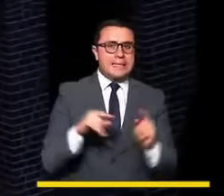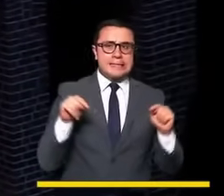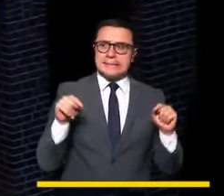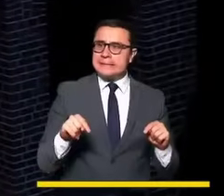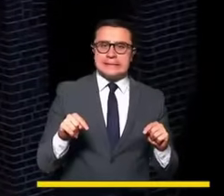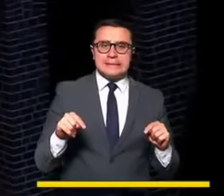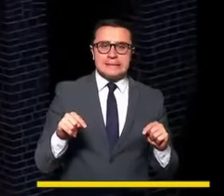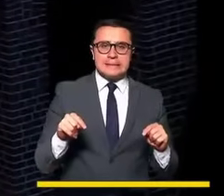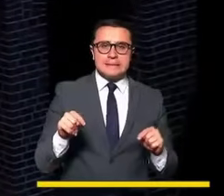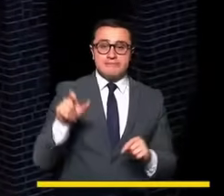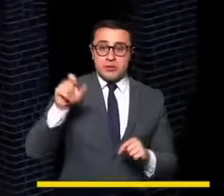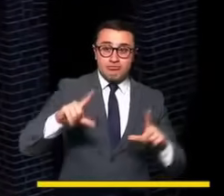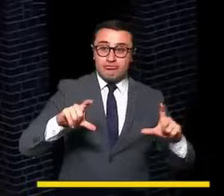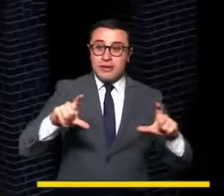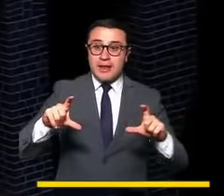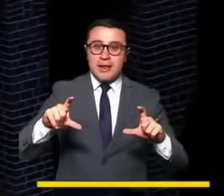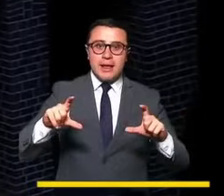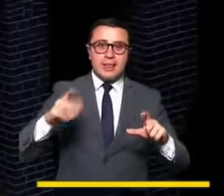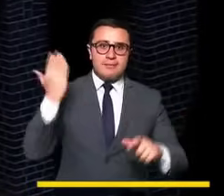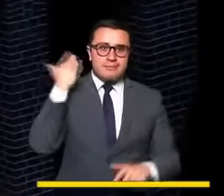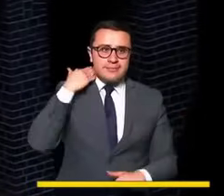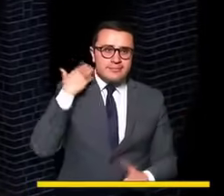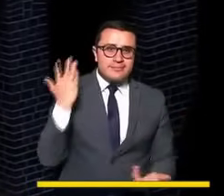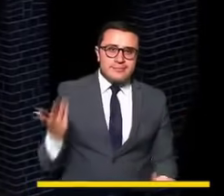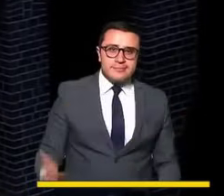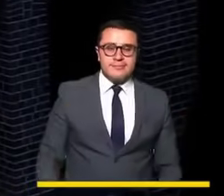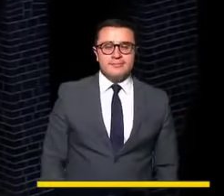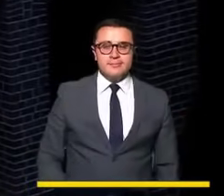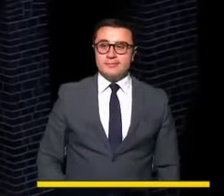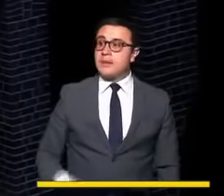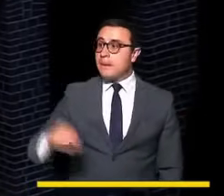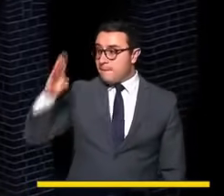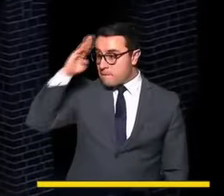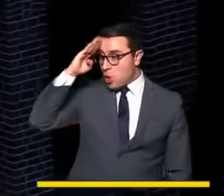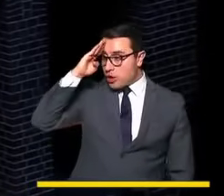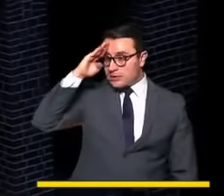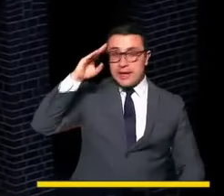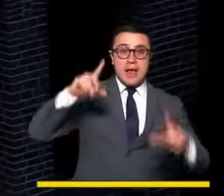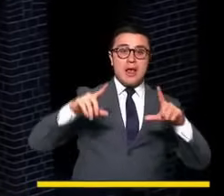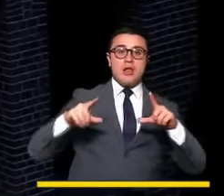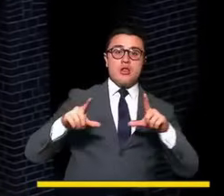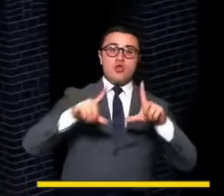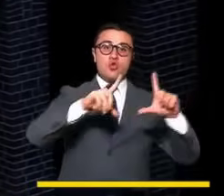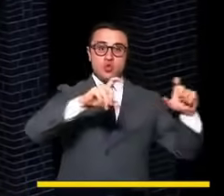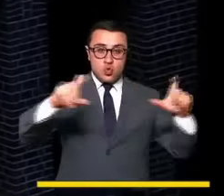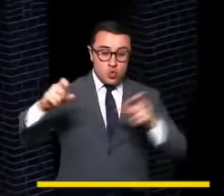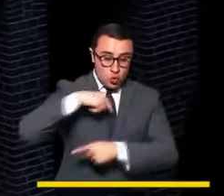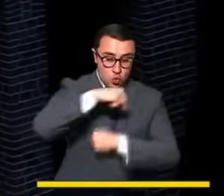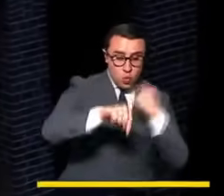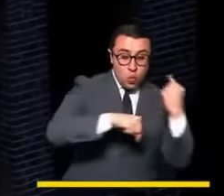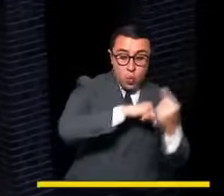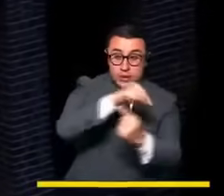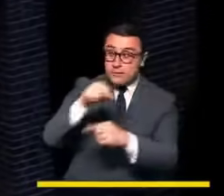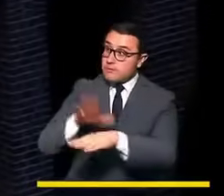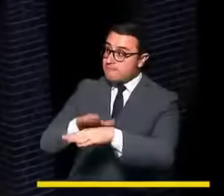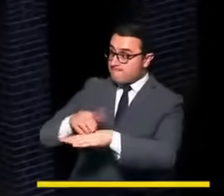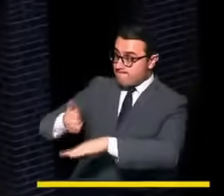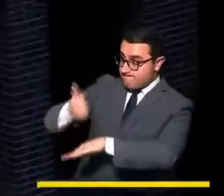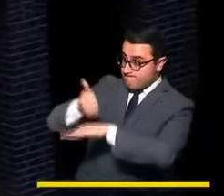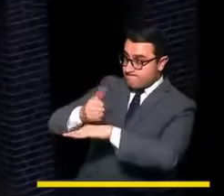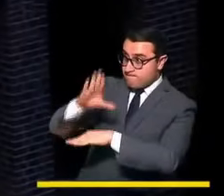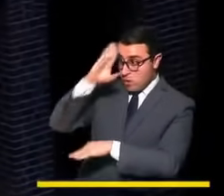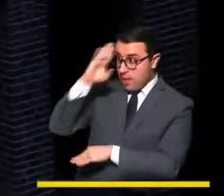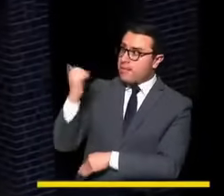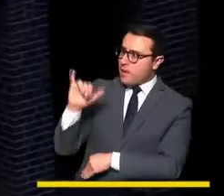pues se fregó el turismo. Entonces la policía turística general, que